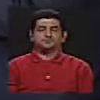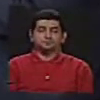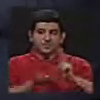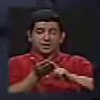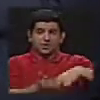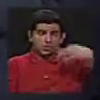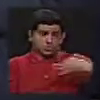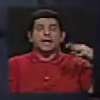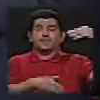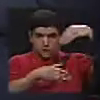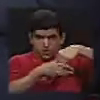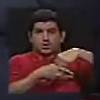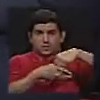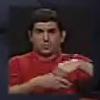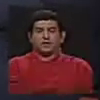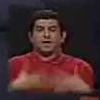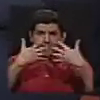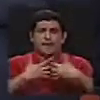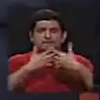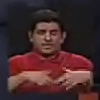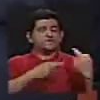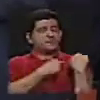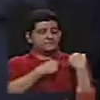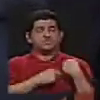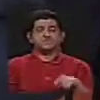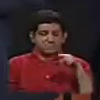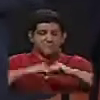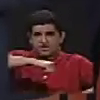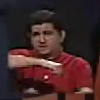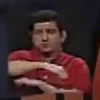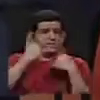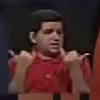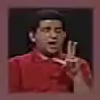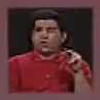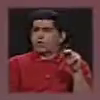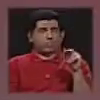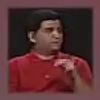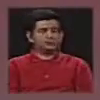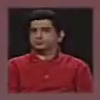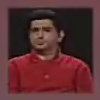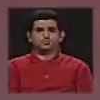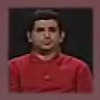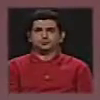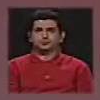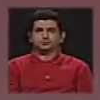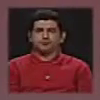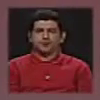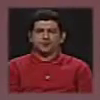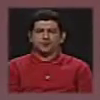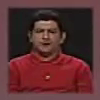contrato original contemplaba que la concesionaria se encargaba del puente río Virilla y en este caso no, ¿verdad? Hay una